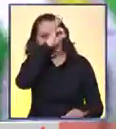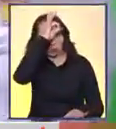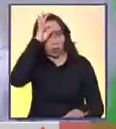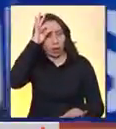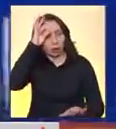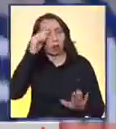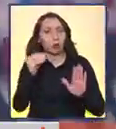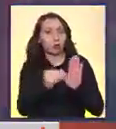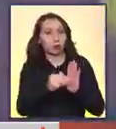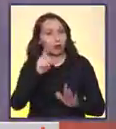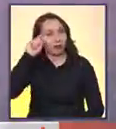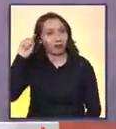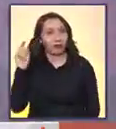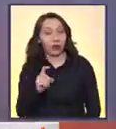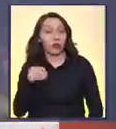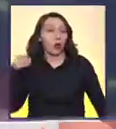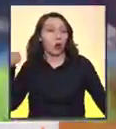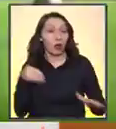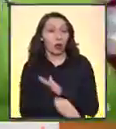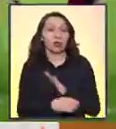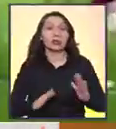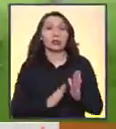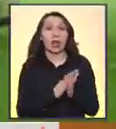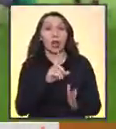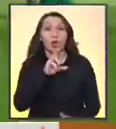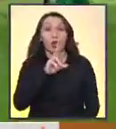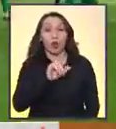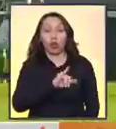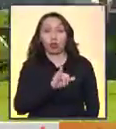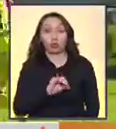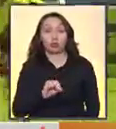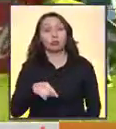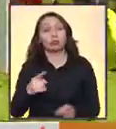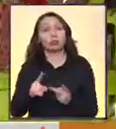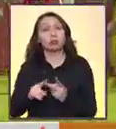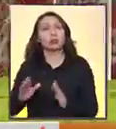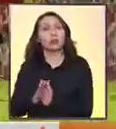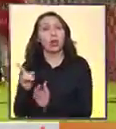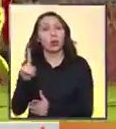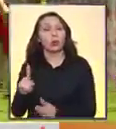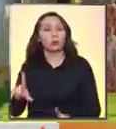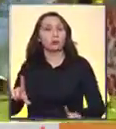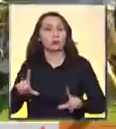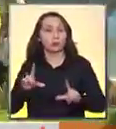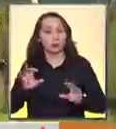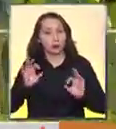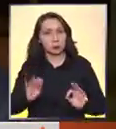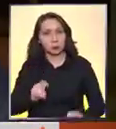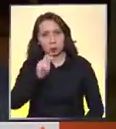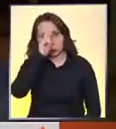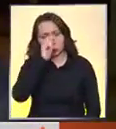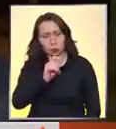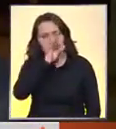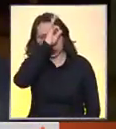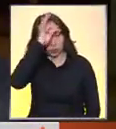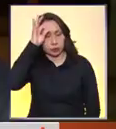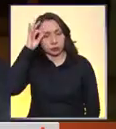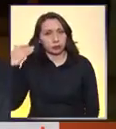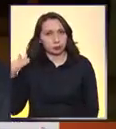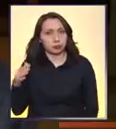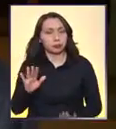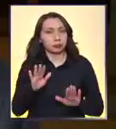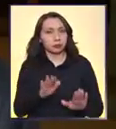lista de los favoritos, los goles a San Lorenzo y San Luis elevaron a Matías Riquiero a la calidad de ilustre en Temuco. Sí, la gente